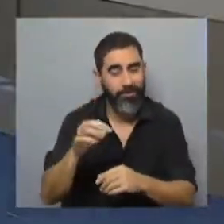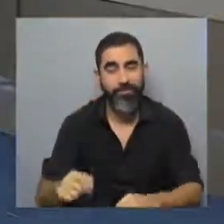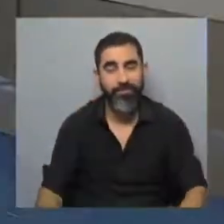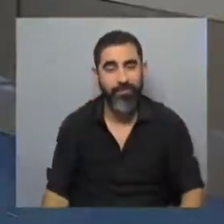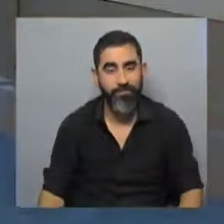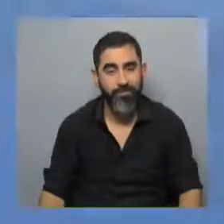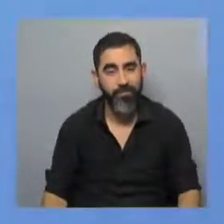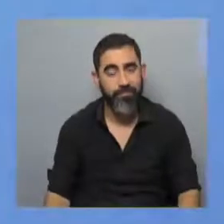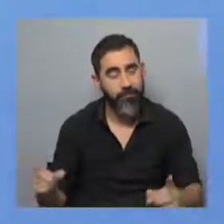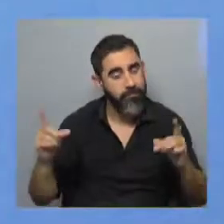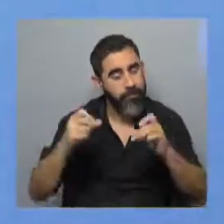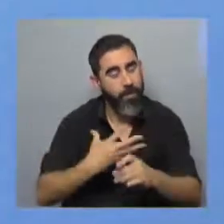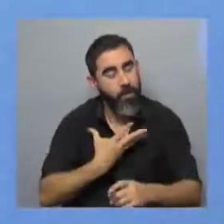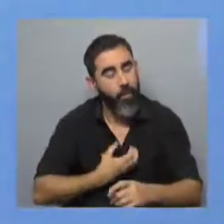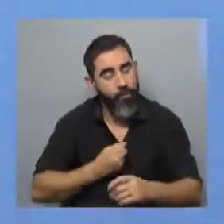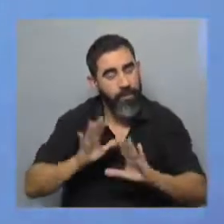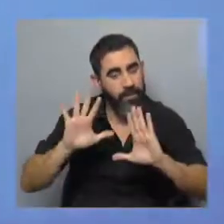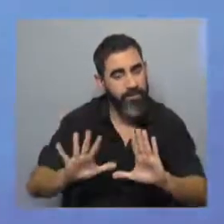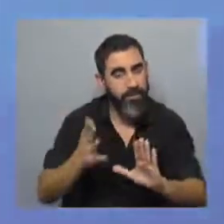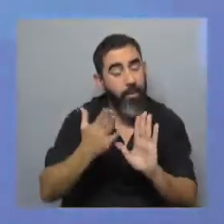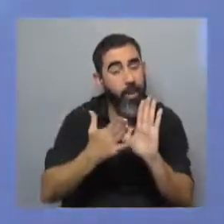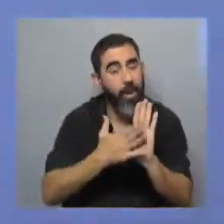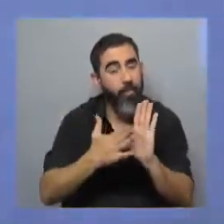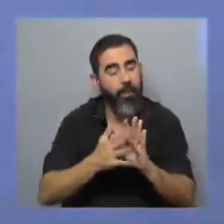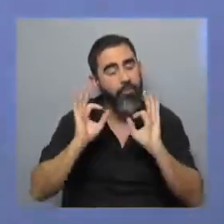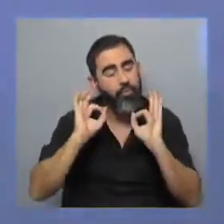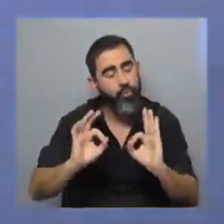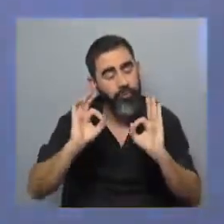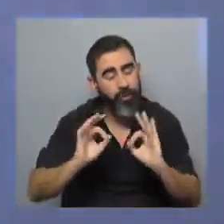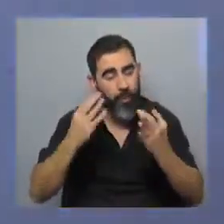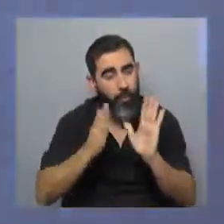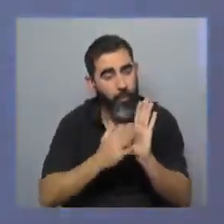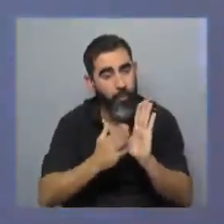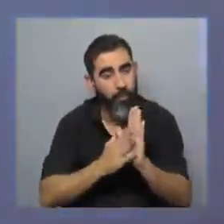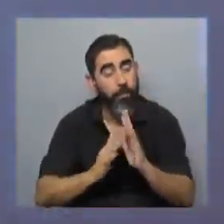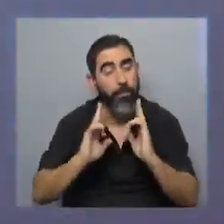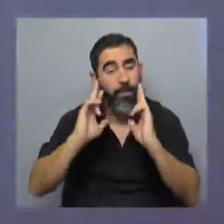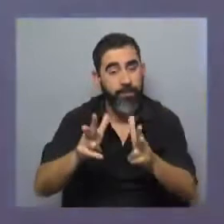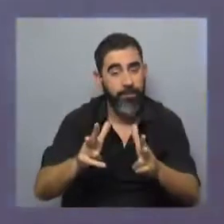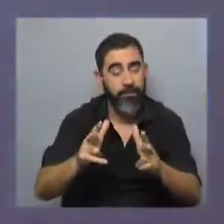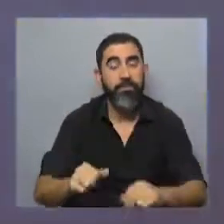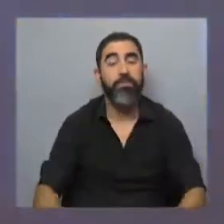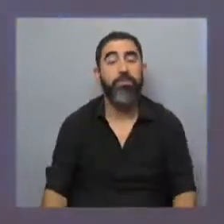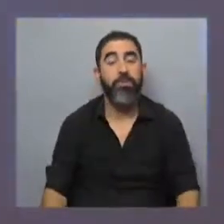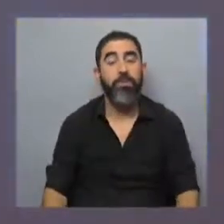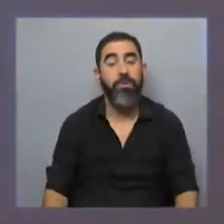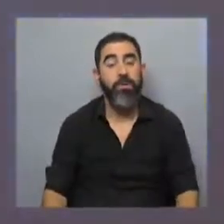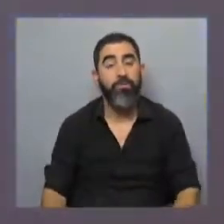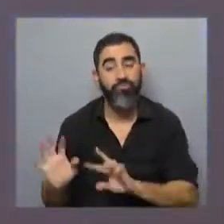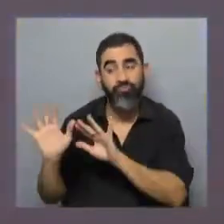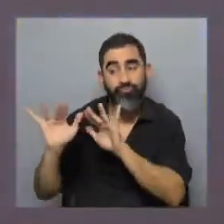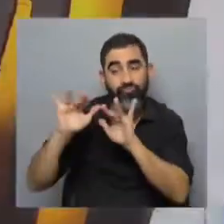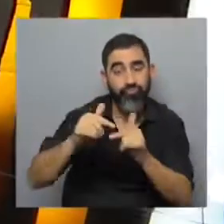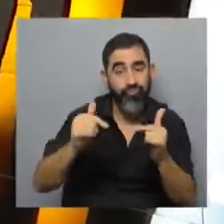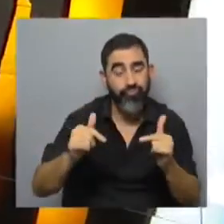nos ha costado mucho convencernos de eso, pero la evidencia es suficientemente fuerte para afirmar de que los nutrientes